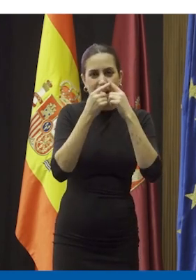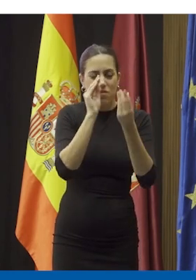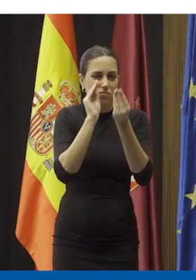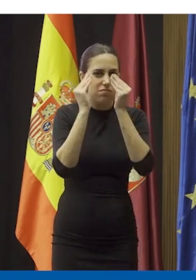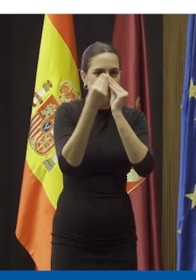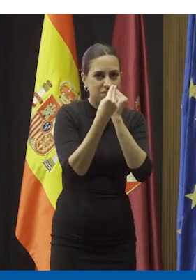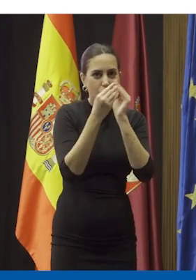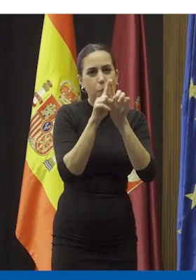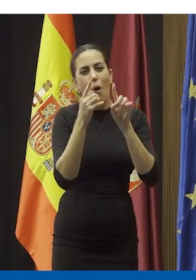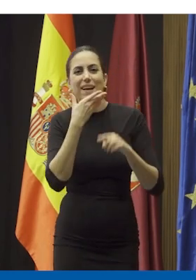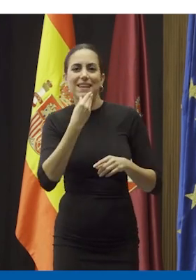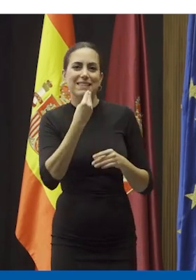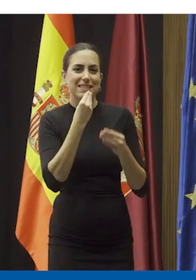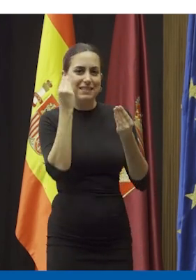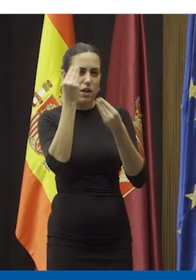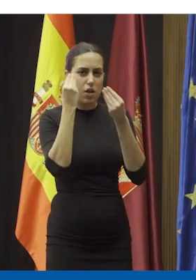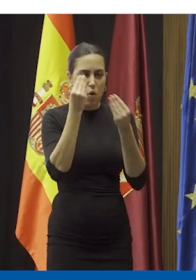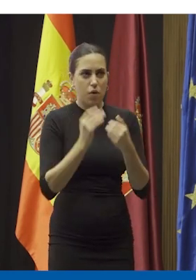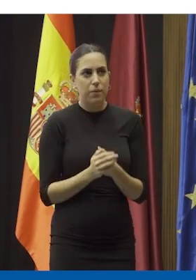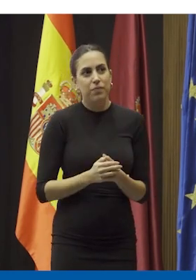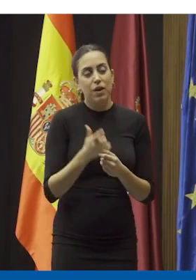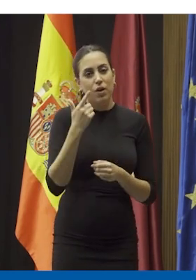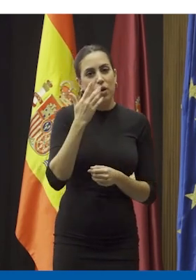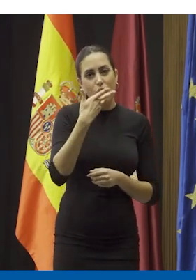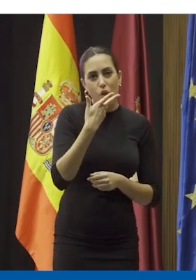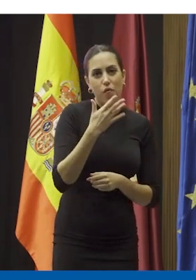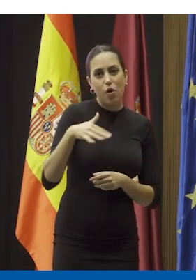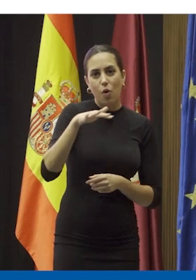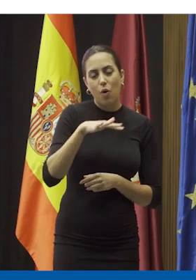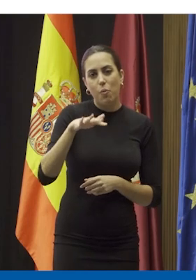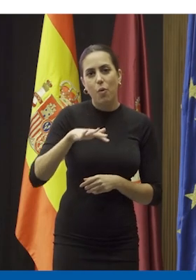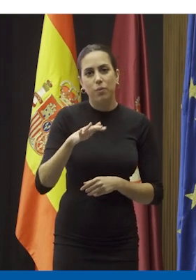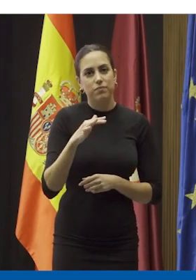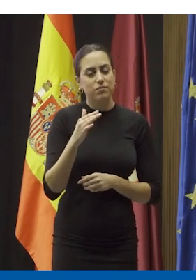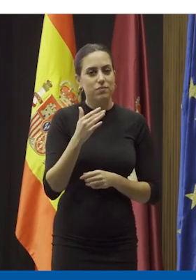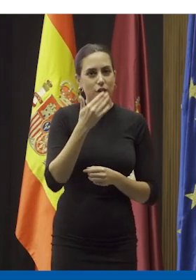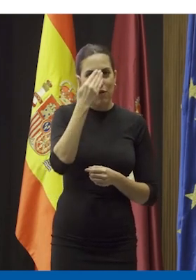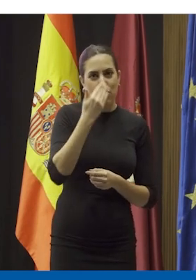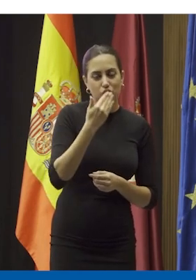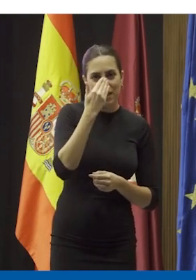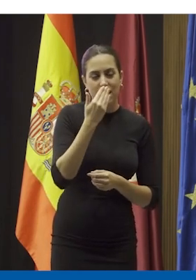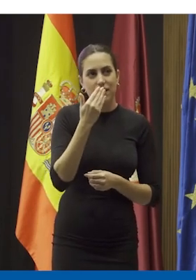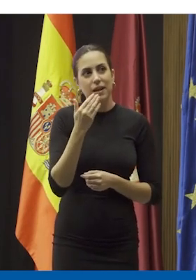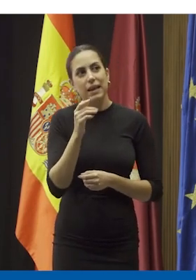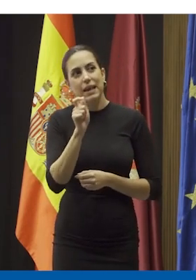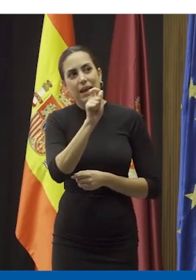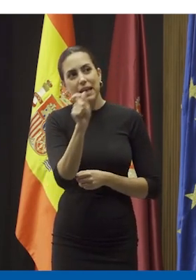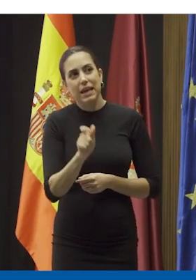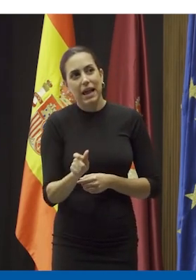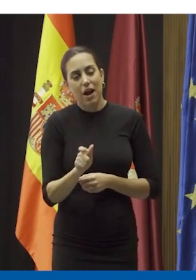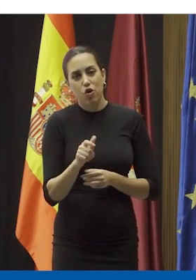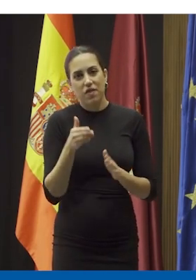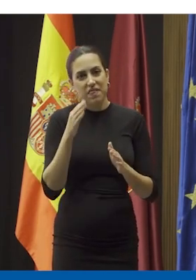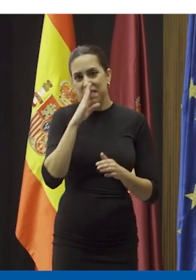rinoplastia. Pues su ruta lo hacía con un colgajo frontal. Y este italiano lo hacía con un injerto